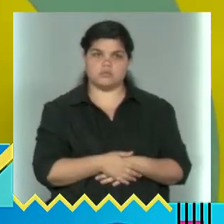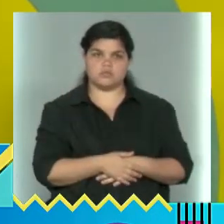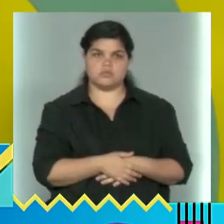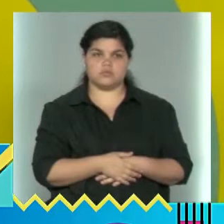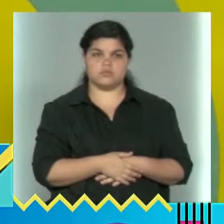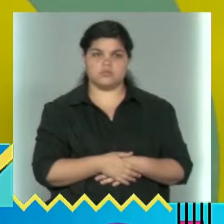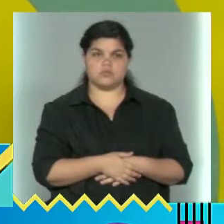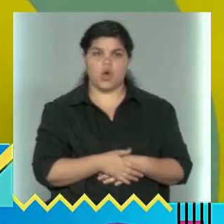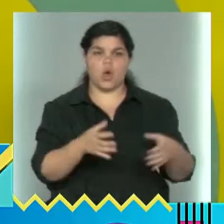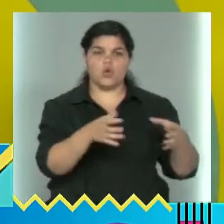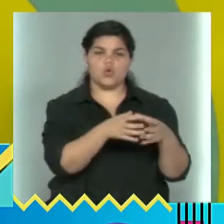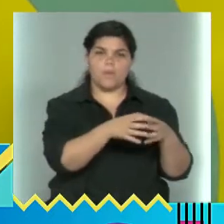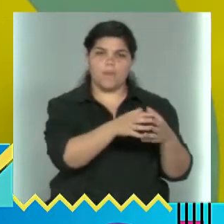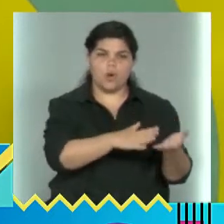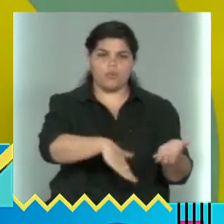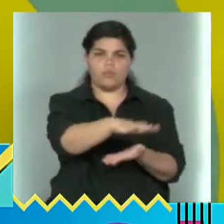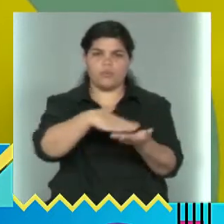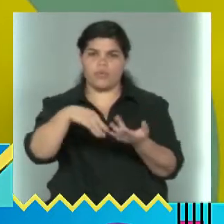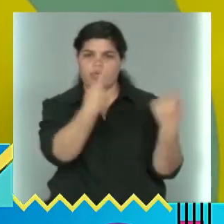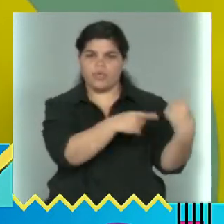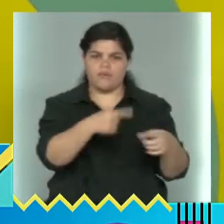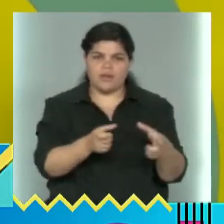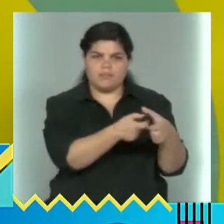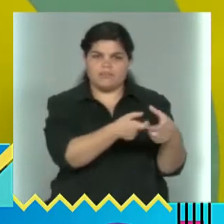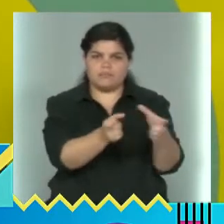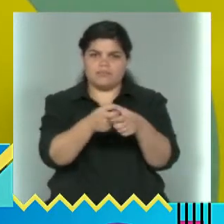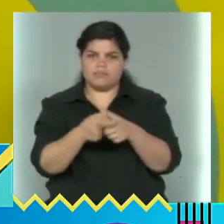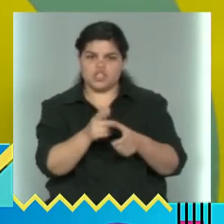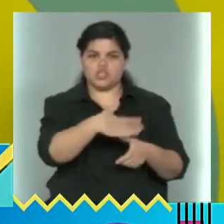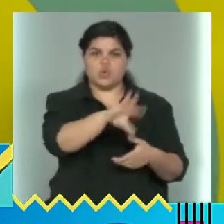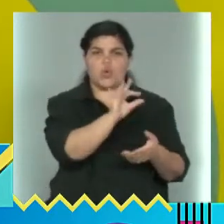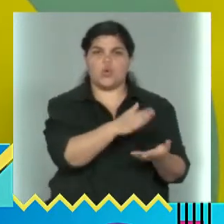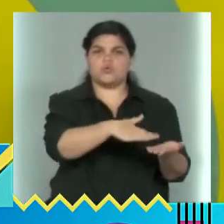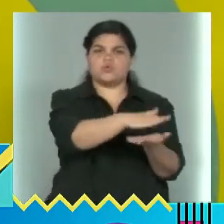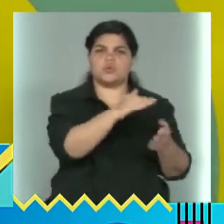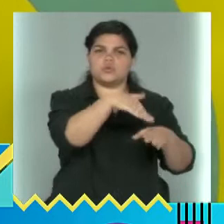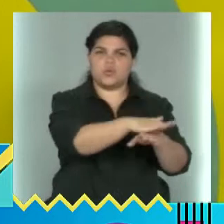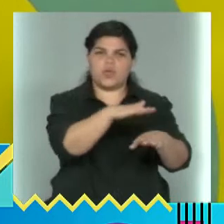diferentes poblaciones muy puntuales en la ciudad de Homs, de Hama, con